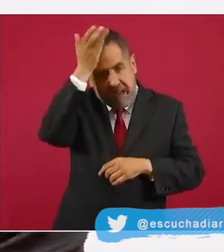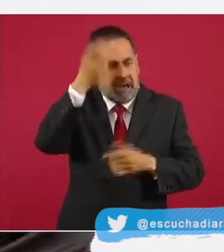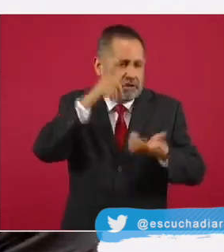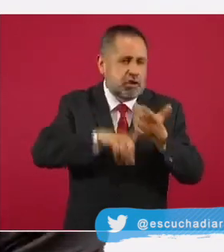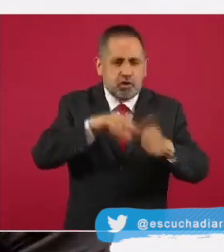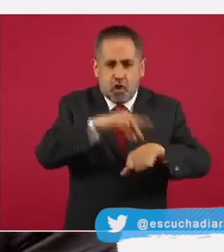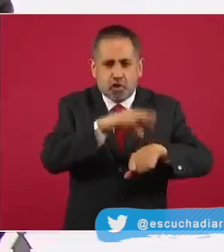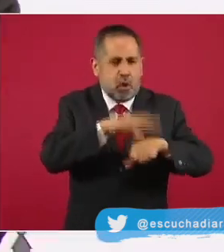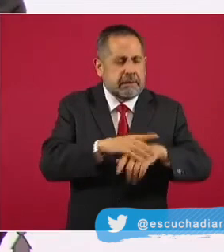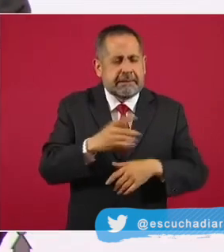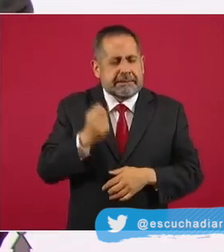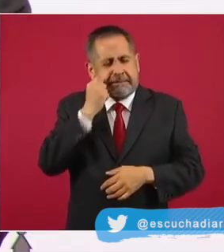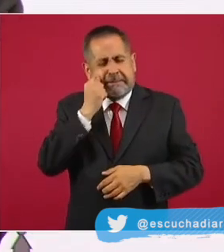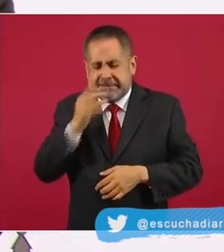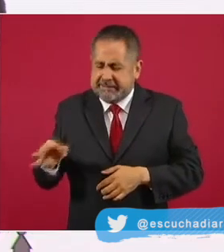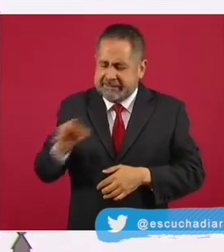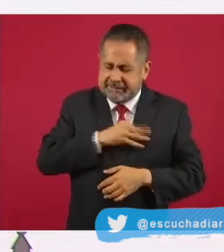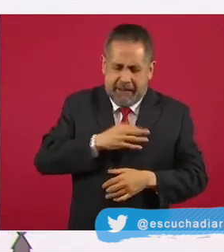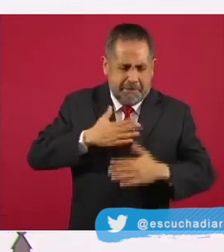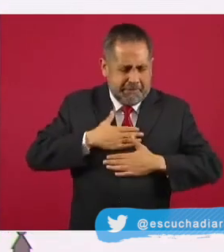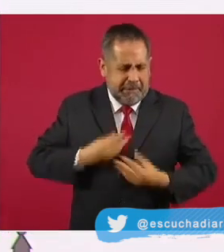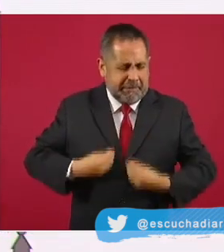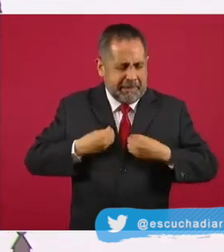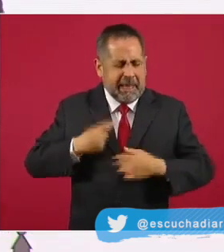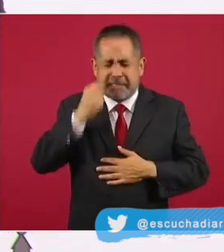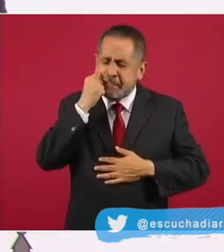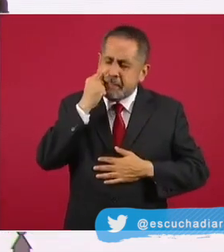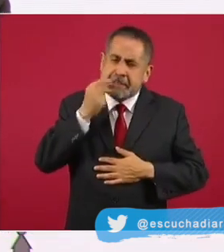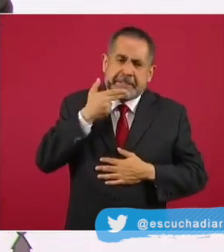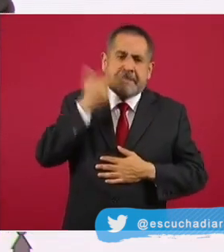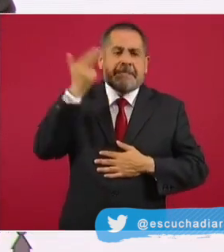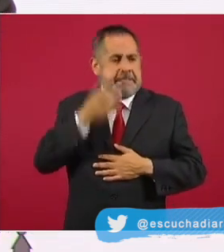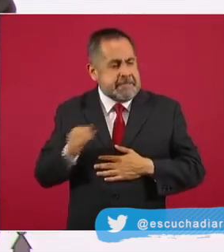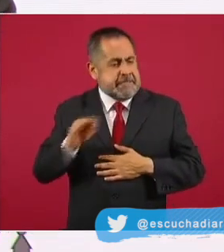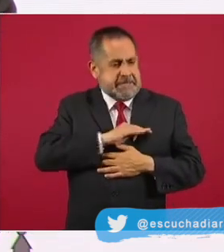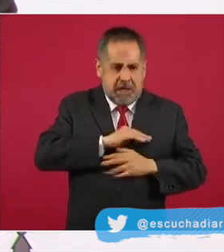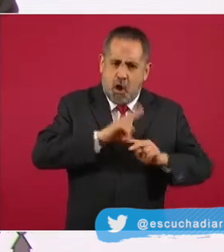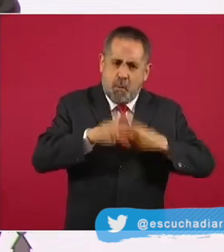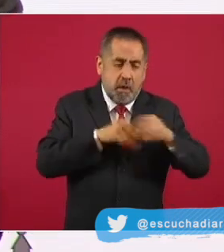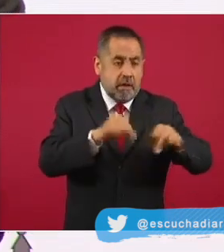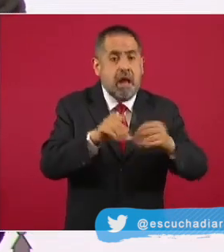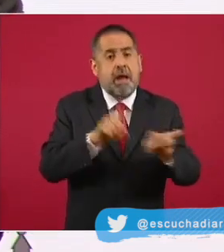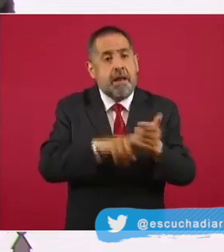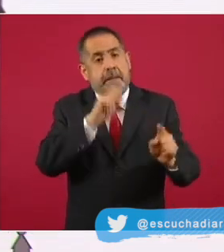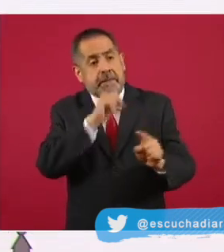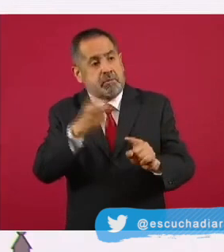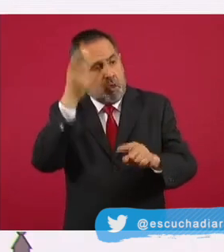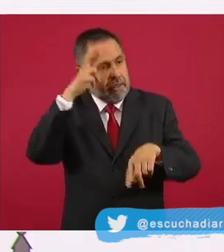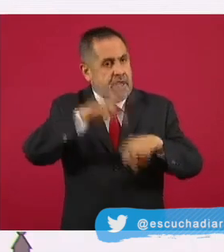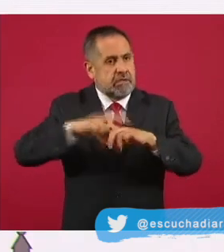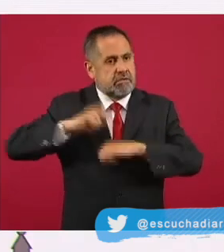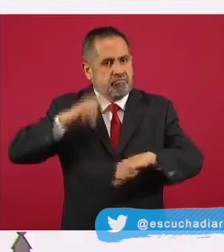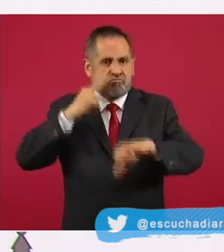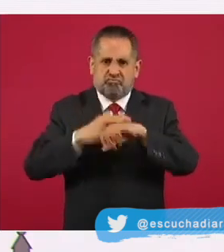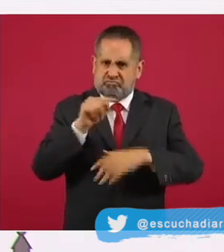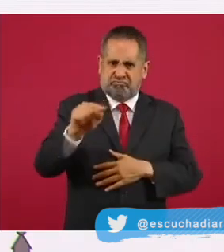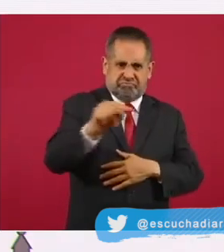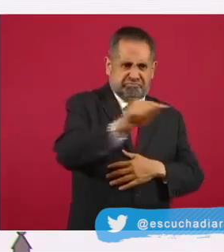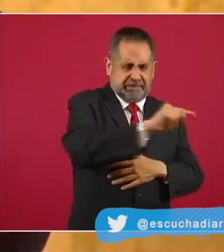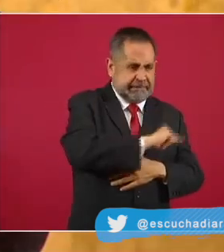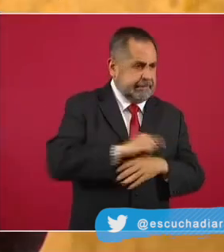puesto en riesgo hasta sus vidas, y a los directivos encargados